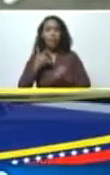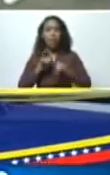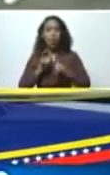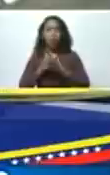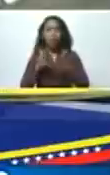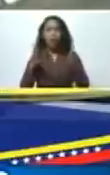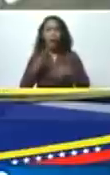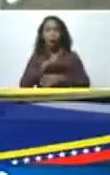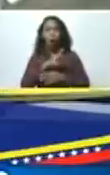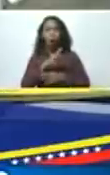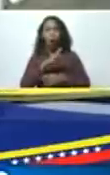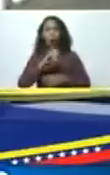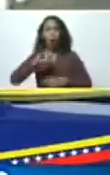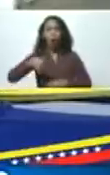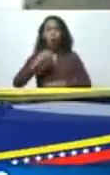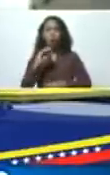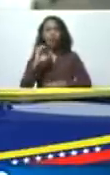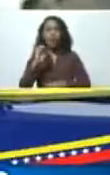José Vicente Rangel,